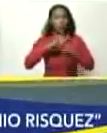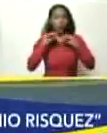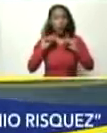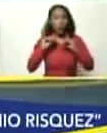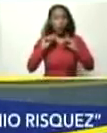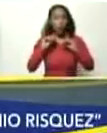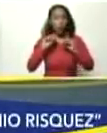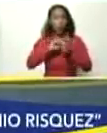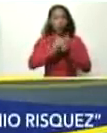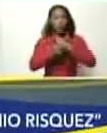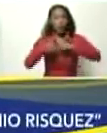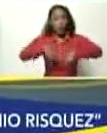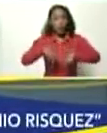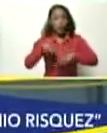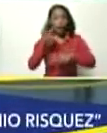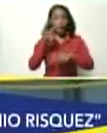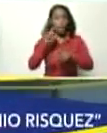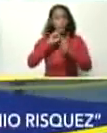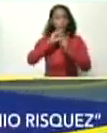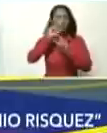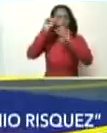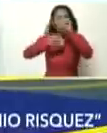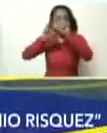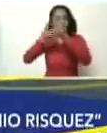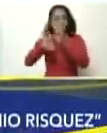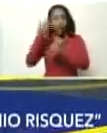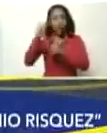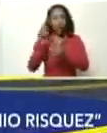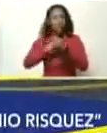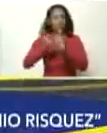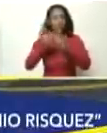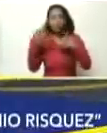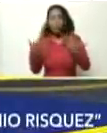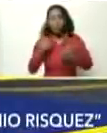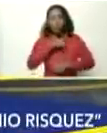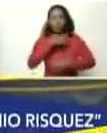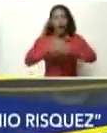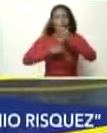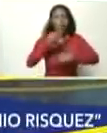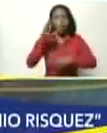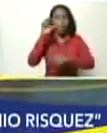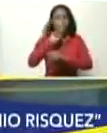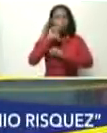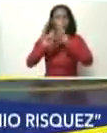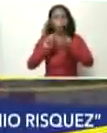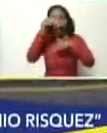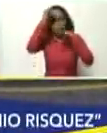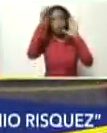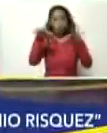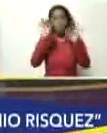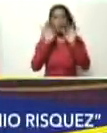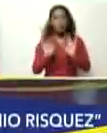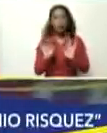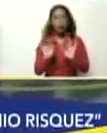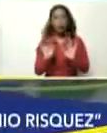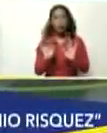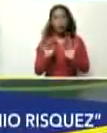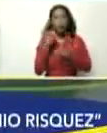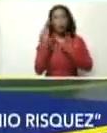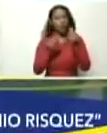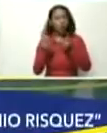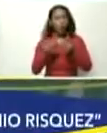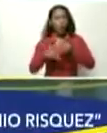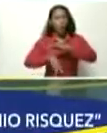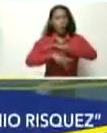las consultas externas. ¿Qué significa? Que nosotros aquí vamos a brindar consultas de atención especializada como